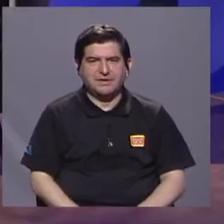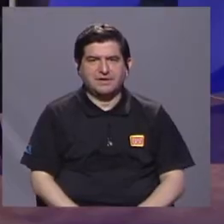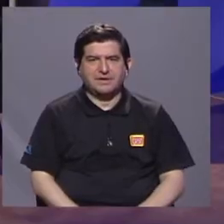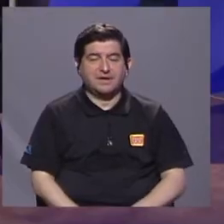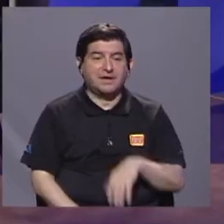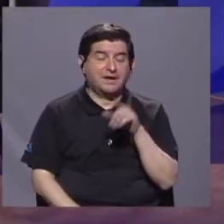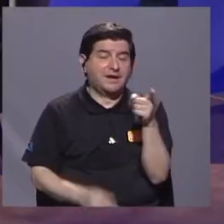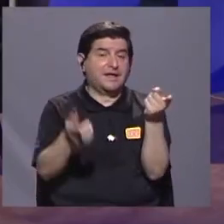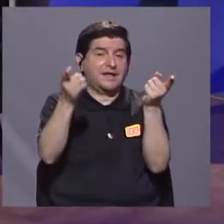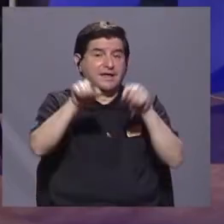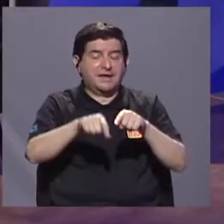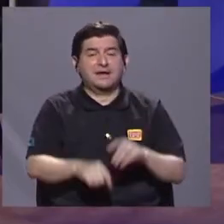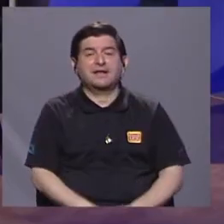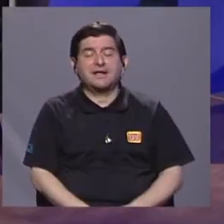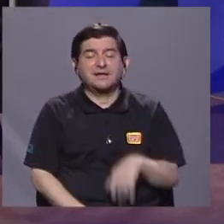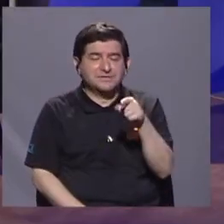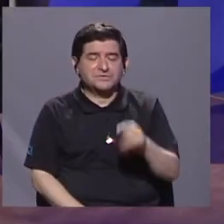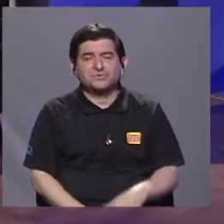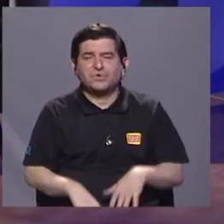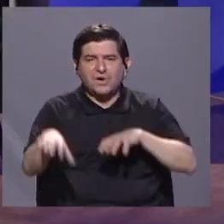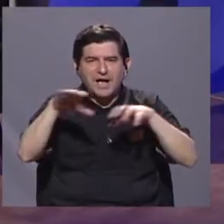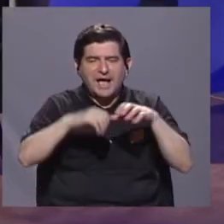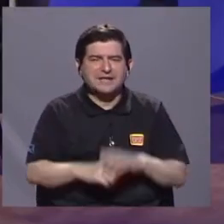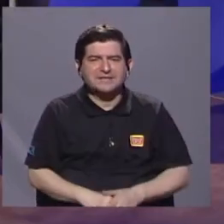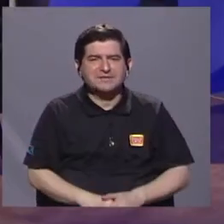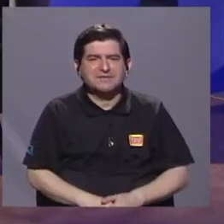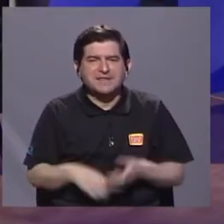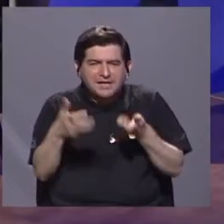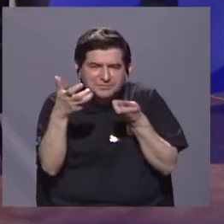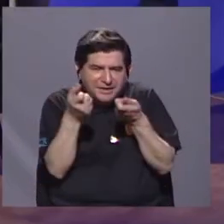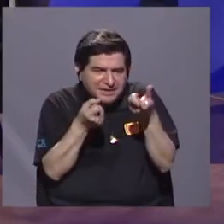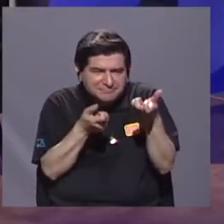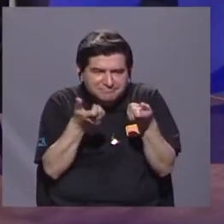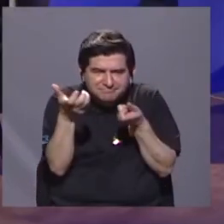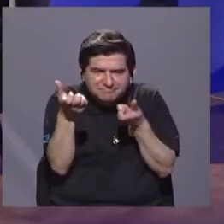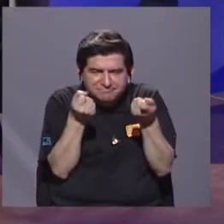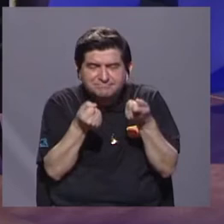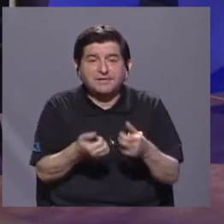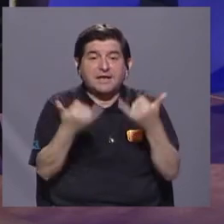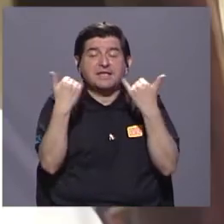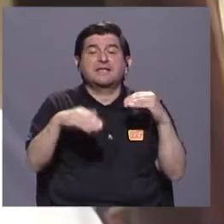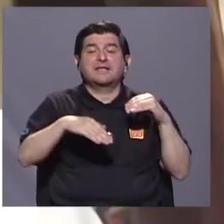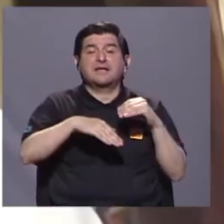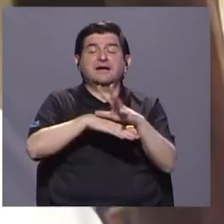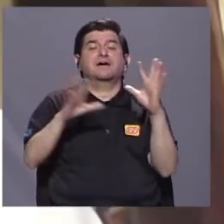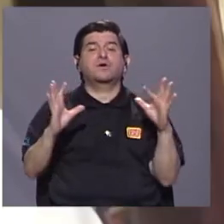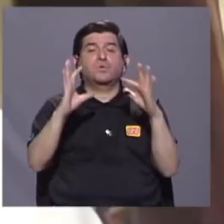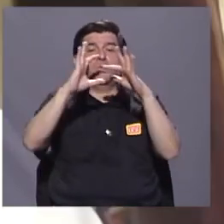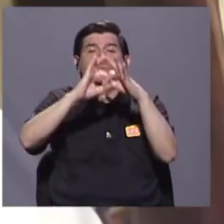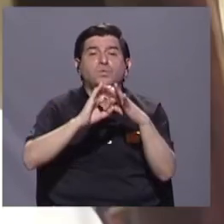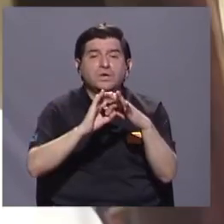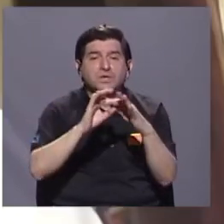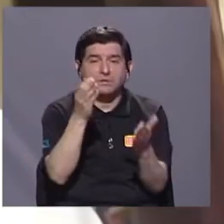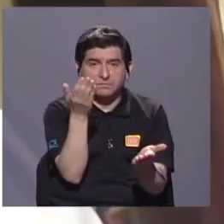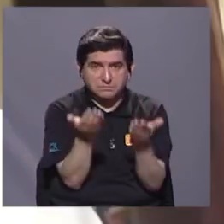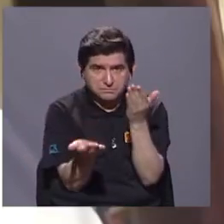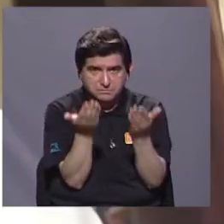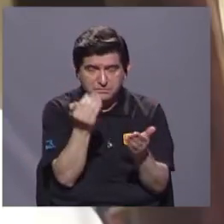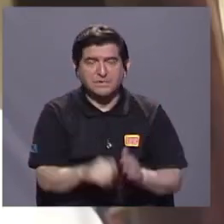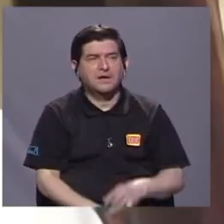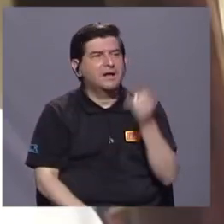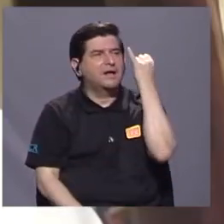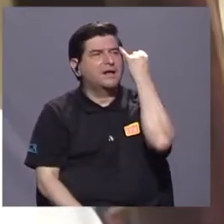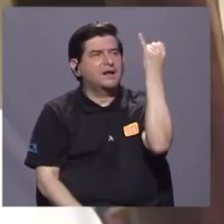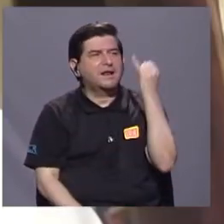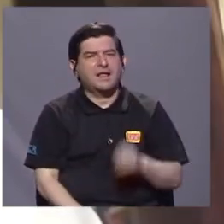con el rubro de las cosechas de café. Y más recientemente estamos teniendo ya efectos asociados a lo que podría ser el concepto